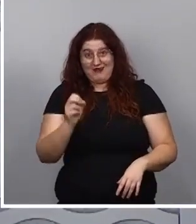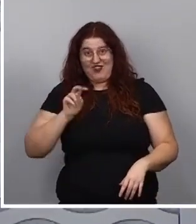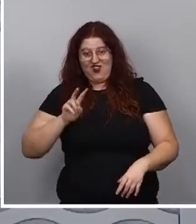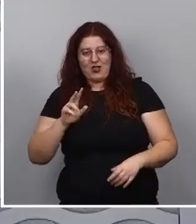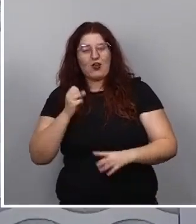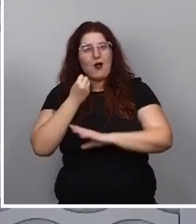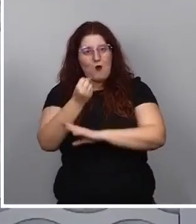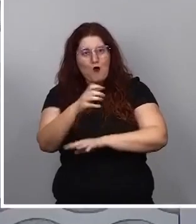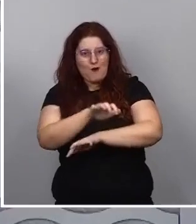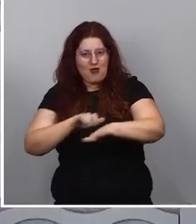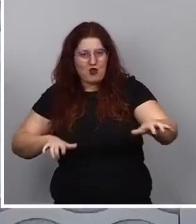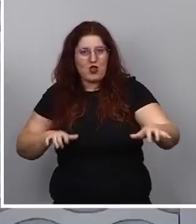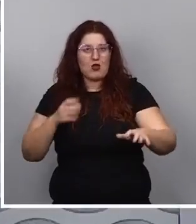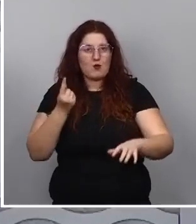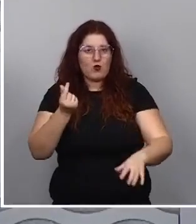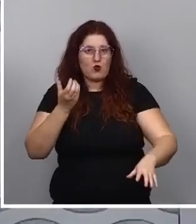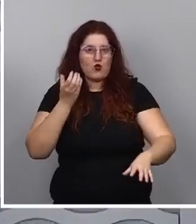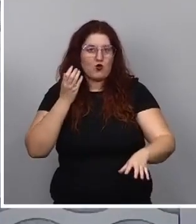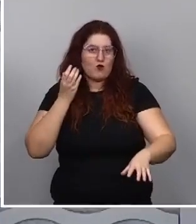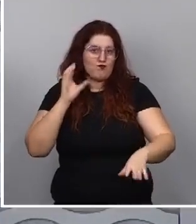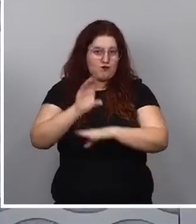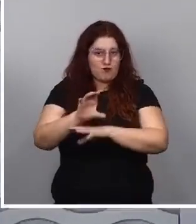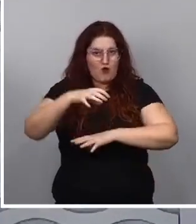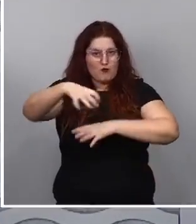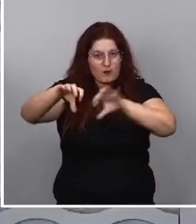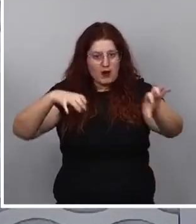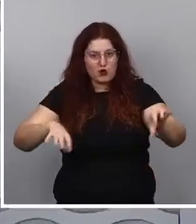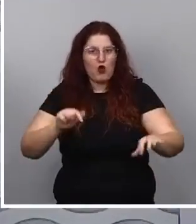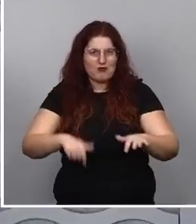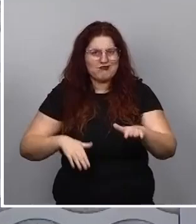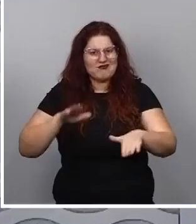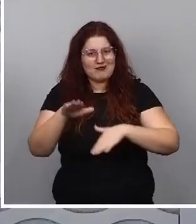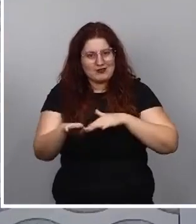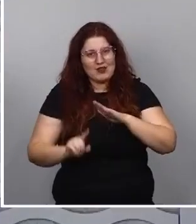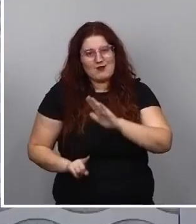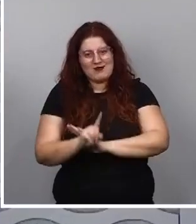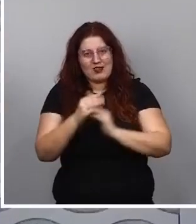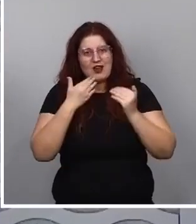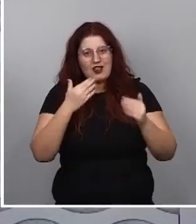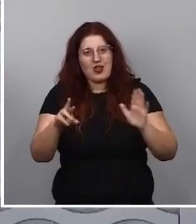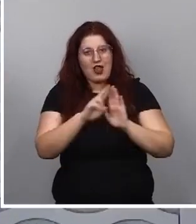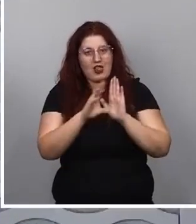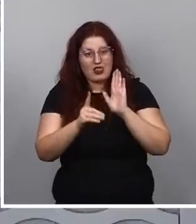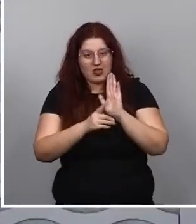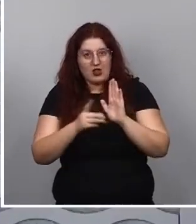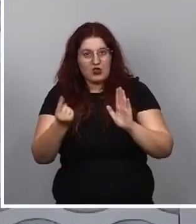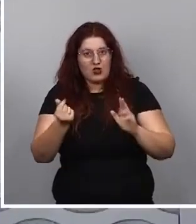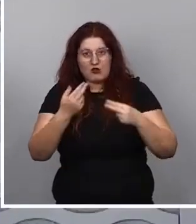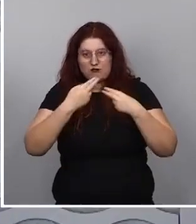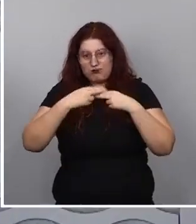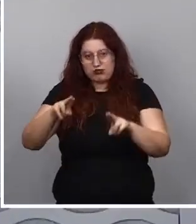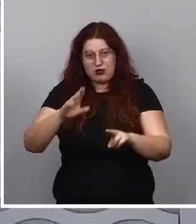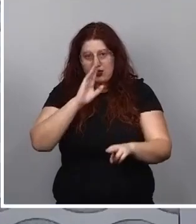maioria o reparto de fondos que hoxe dá un passo adelante máis con este Real Decreto de subvención de transferencia directa aos